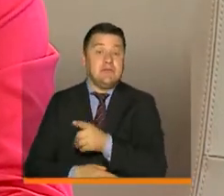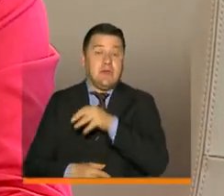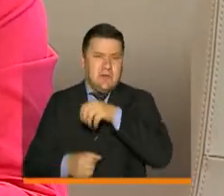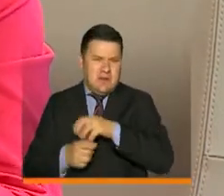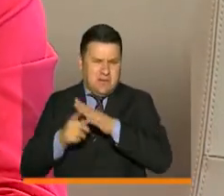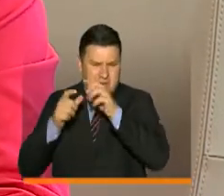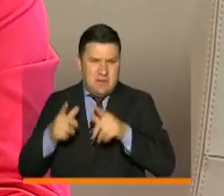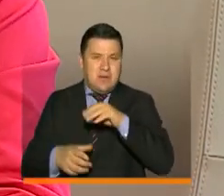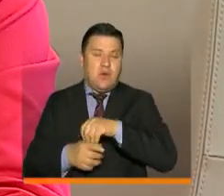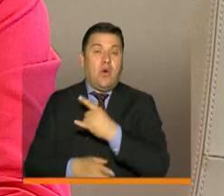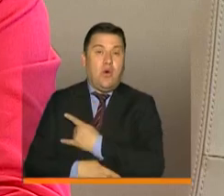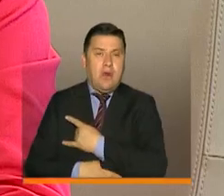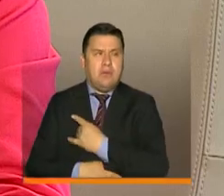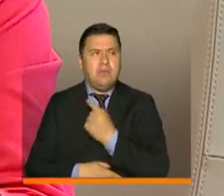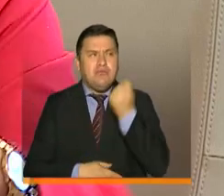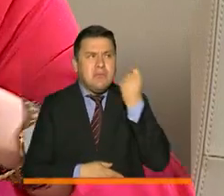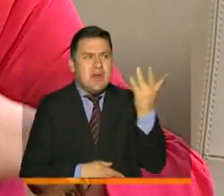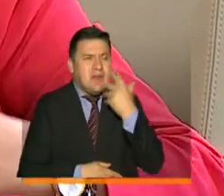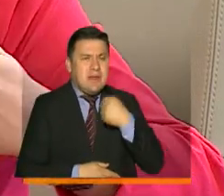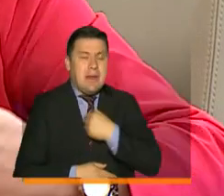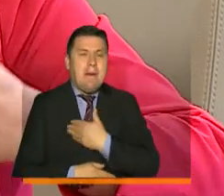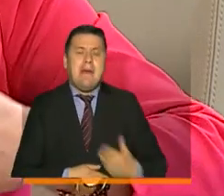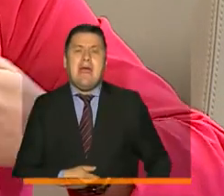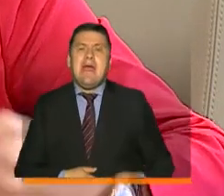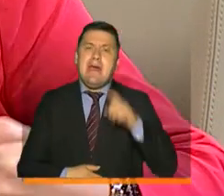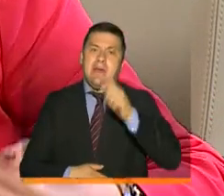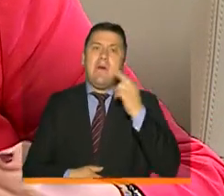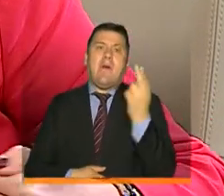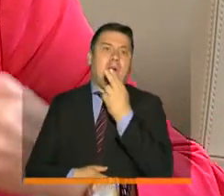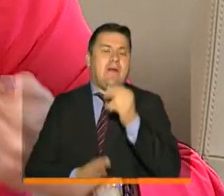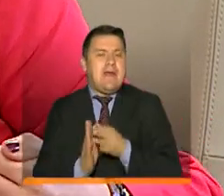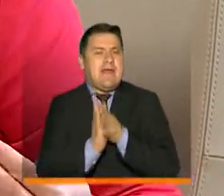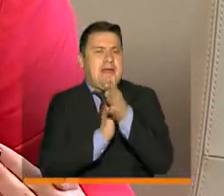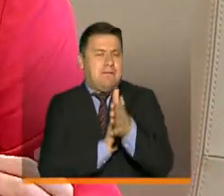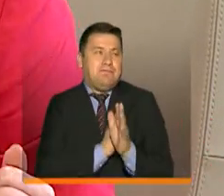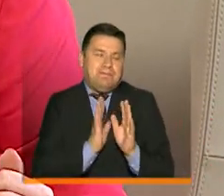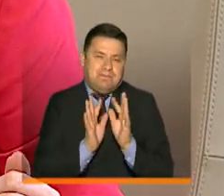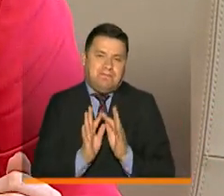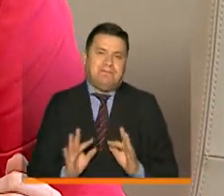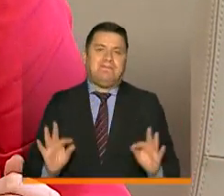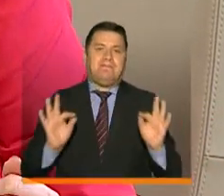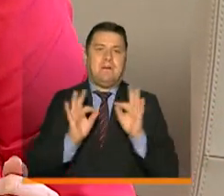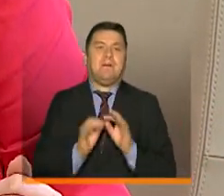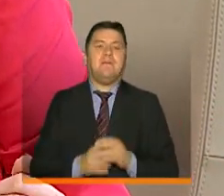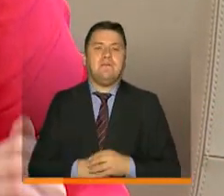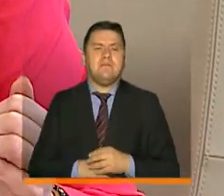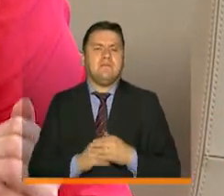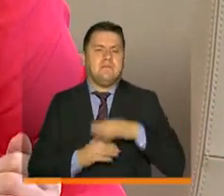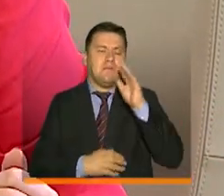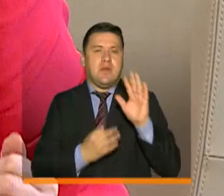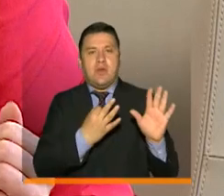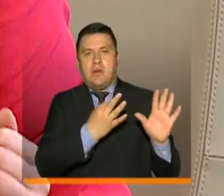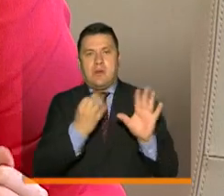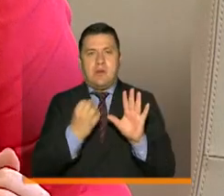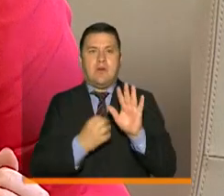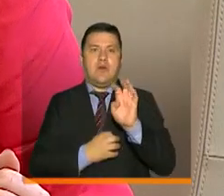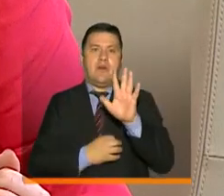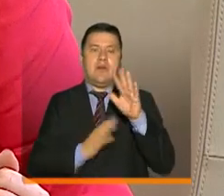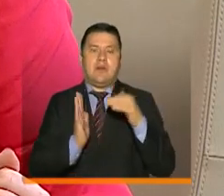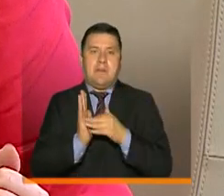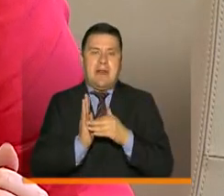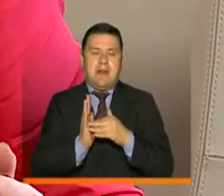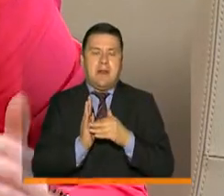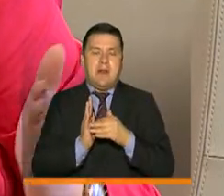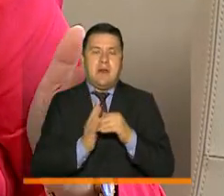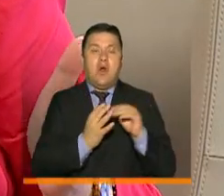públicas, presidente, usted me comentaba en estos días que deberíamos reiterar esta información y yo creo que es muy importante. Son más de 895 mil